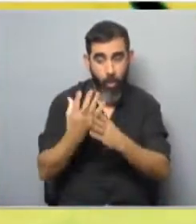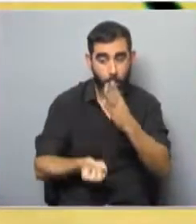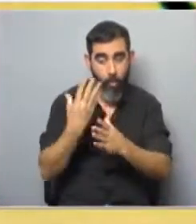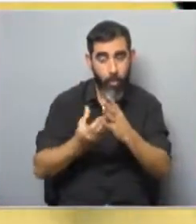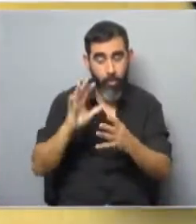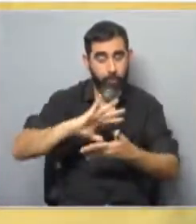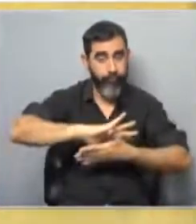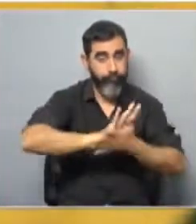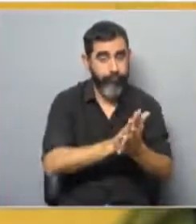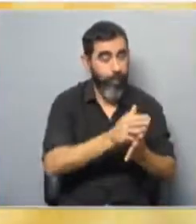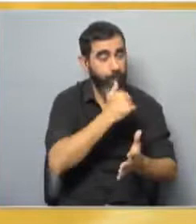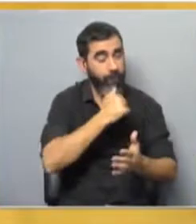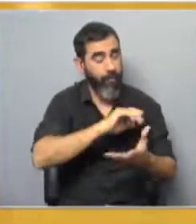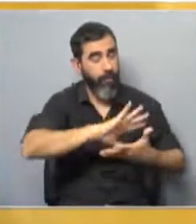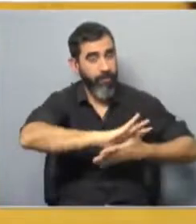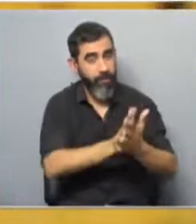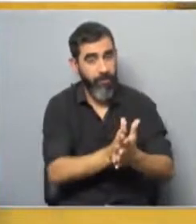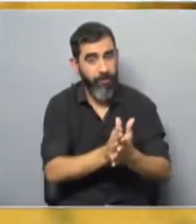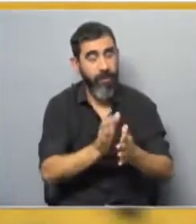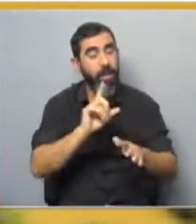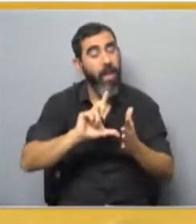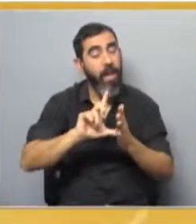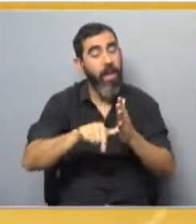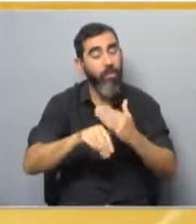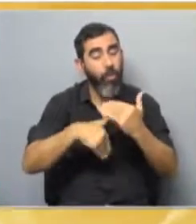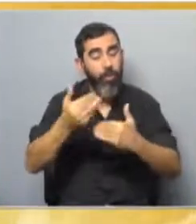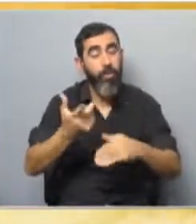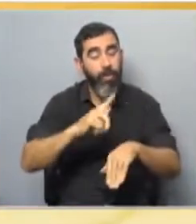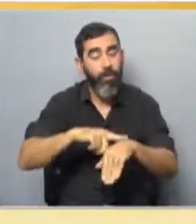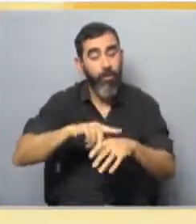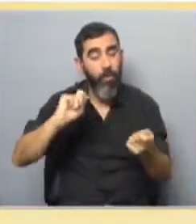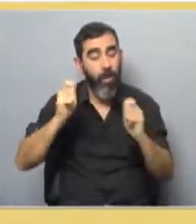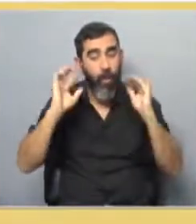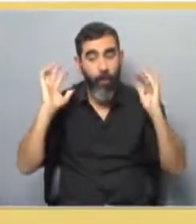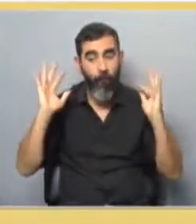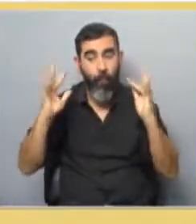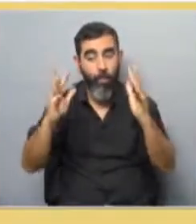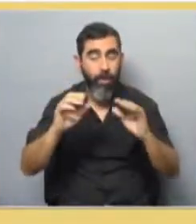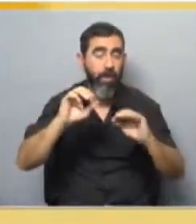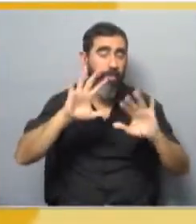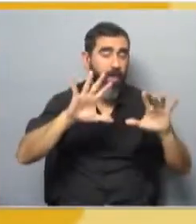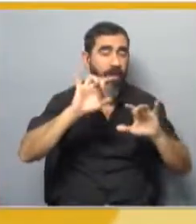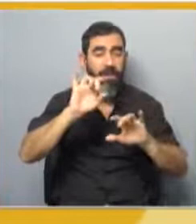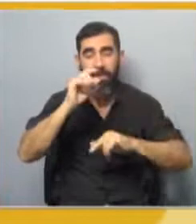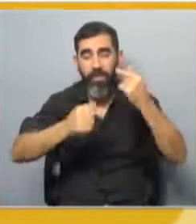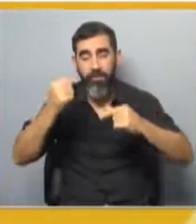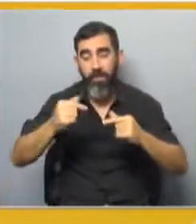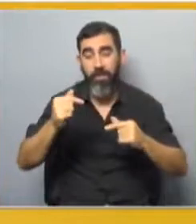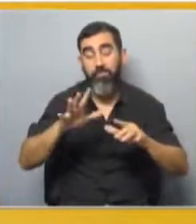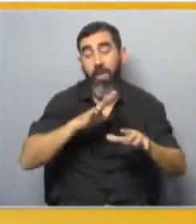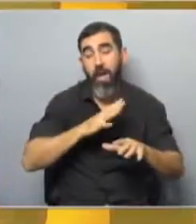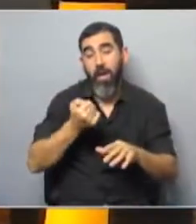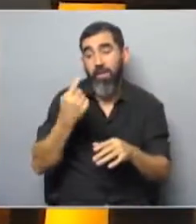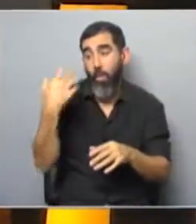este ligustro. Entonces es un proceso lento, pero con el tiempo se transforma un bosque nativo, no sé, con 10, 15 especies, se termina